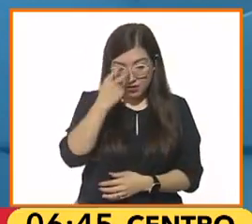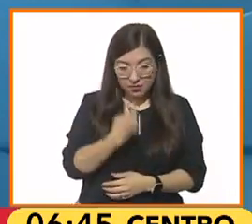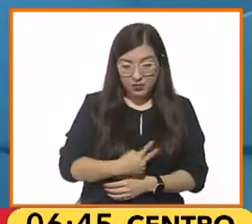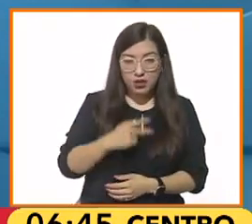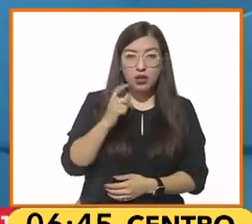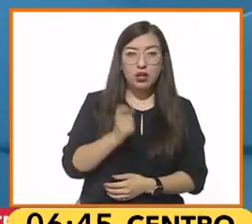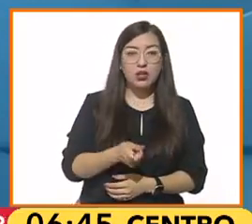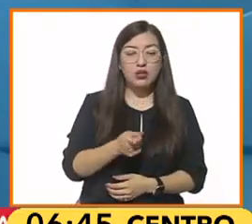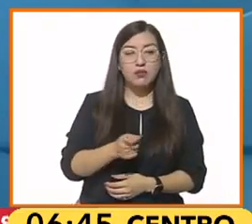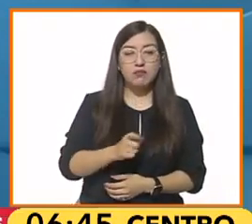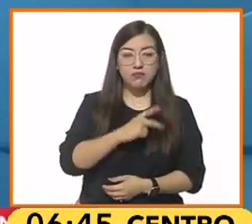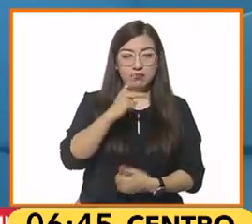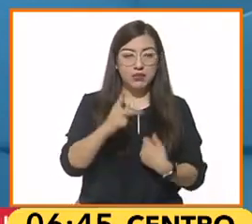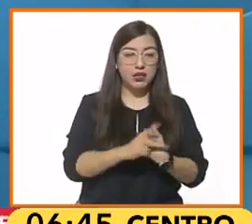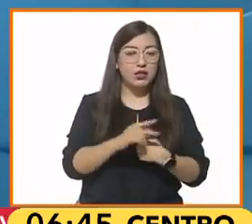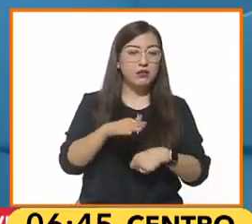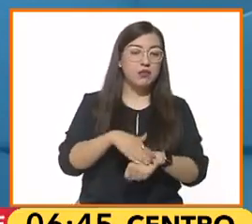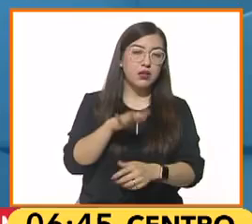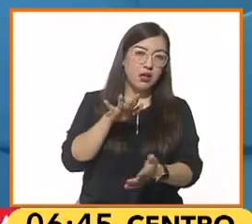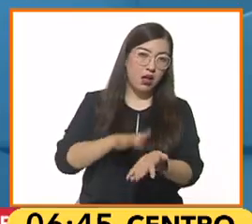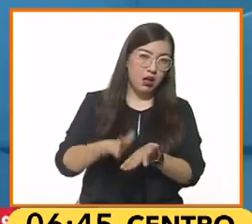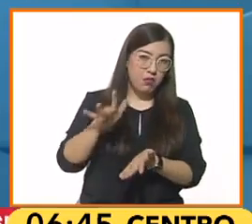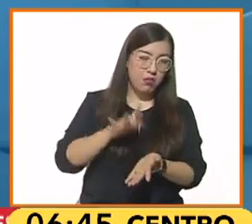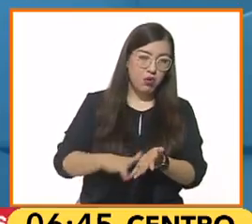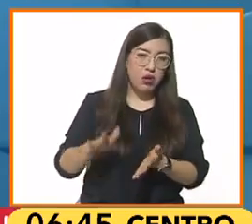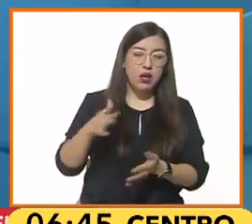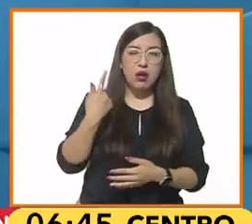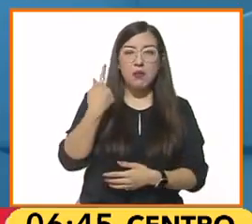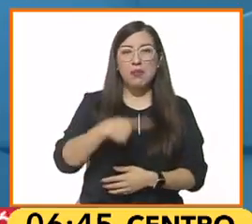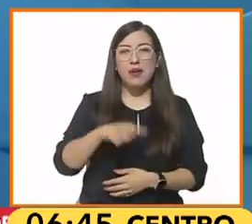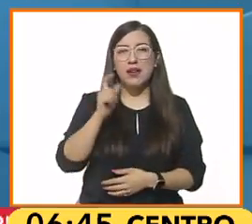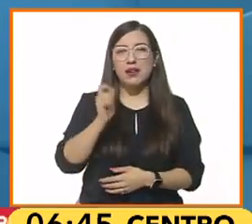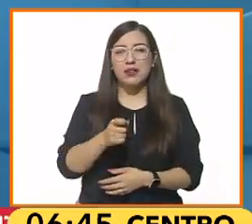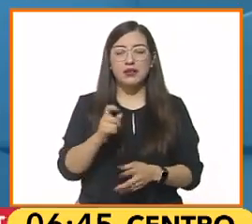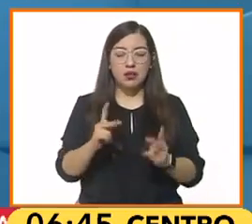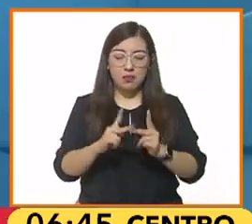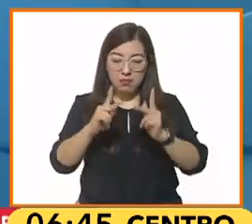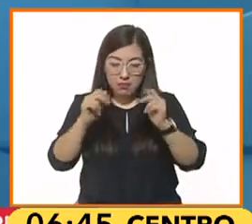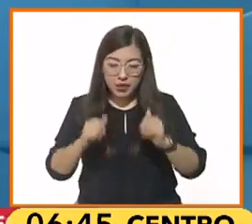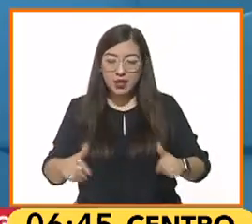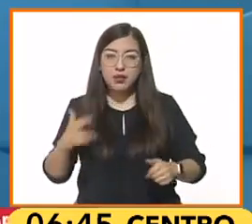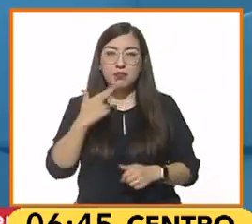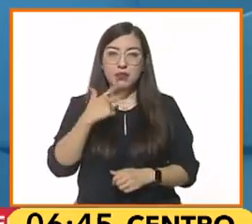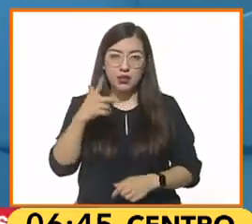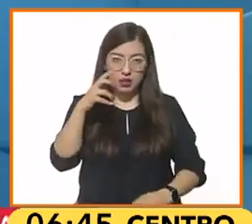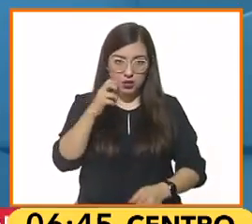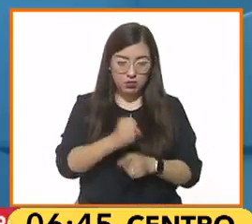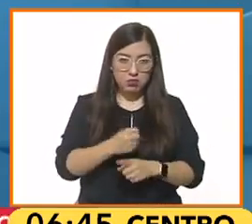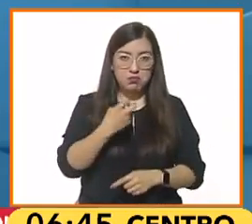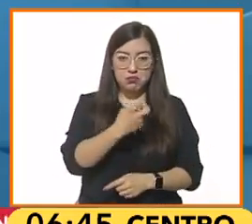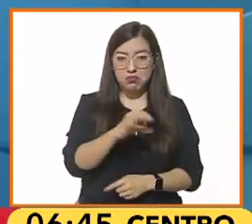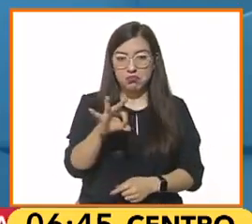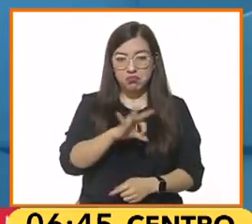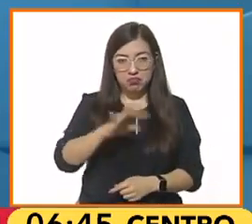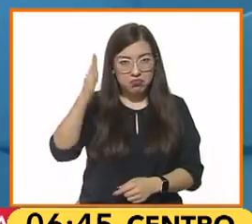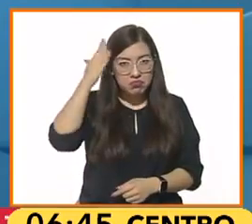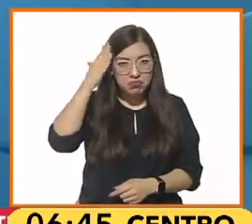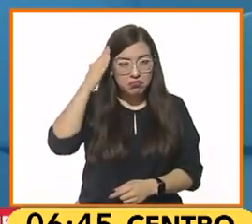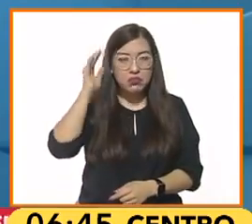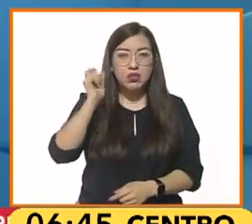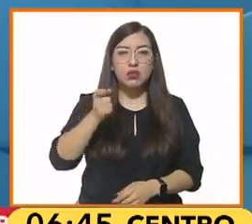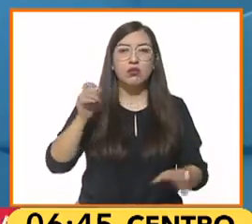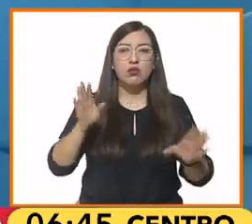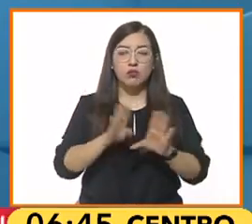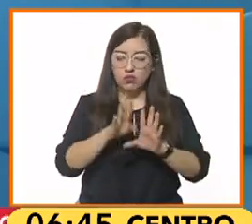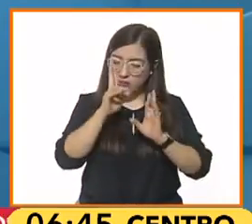podría ser uno de los principales baluartes para ir encabezando estos movimientos que reclamen un respeto